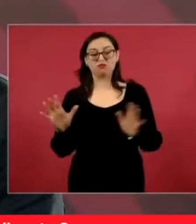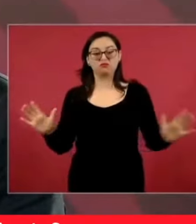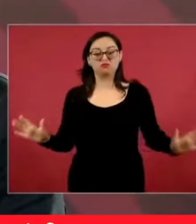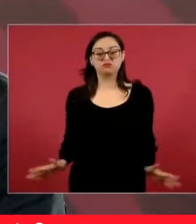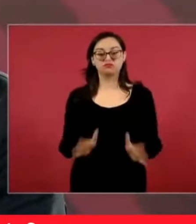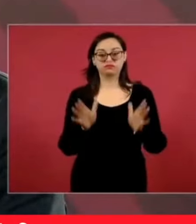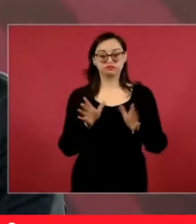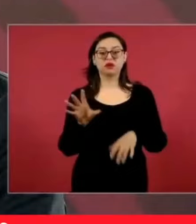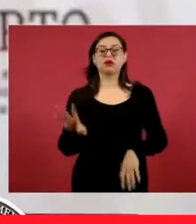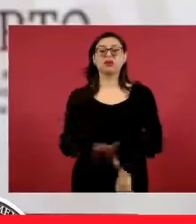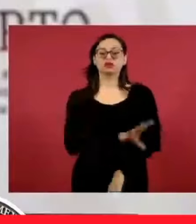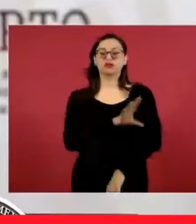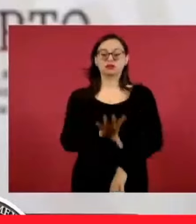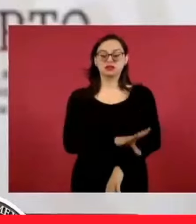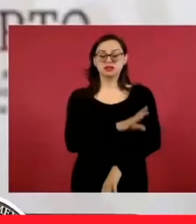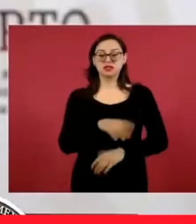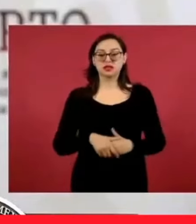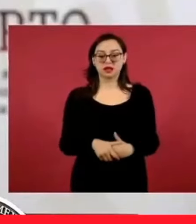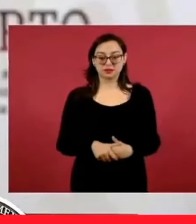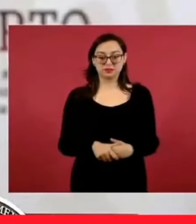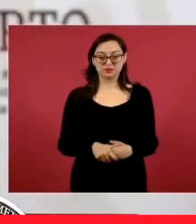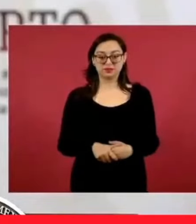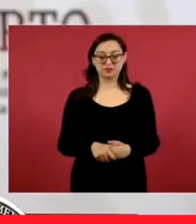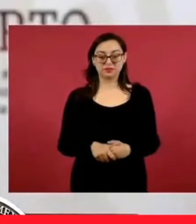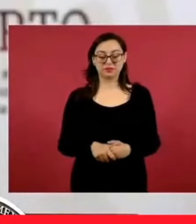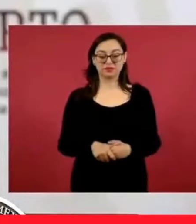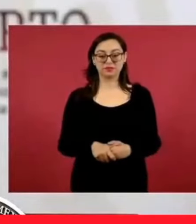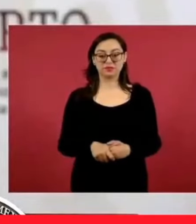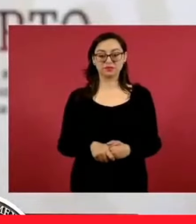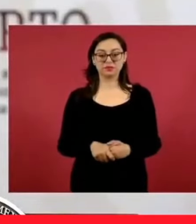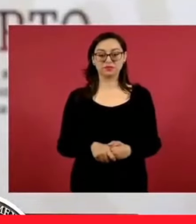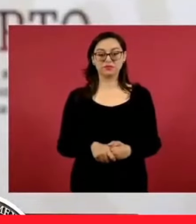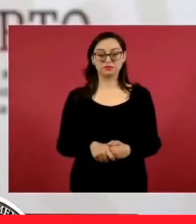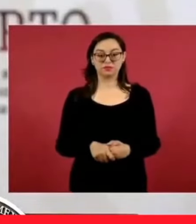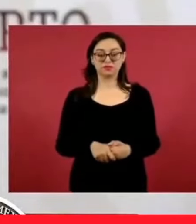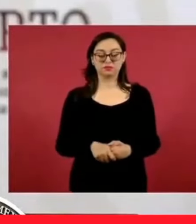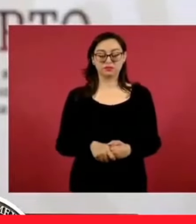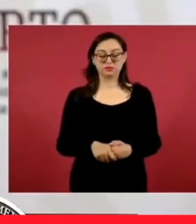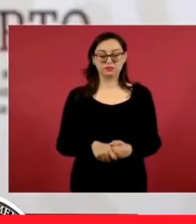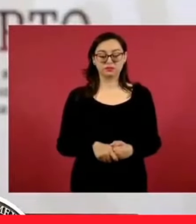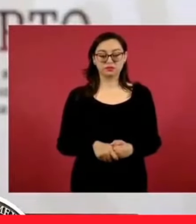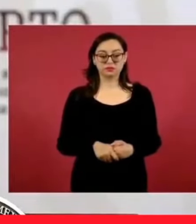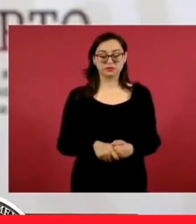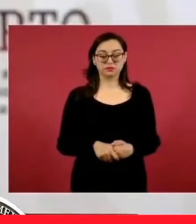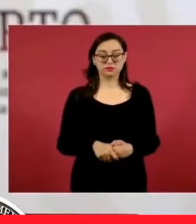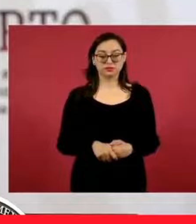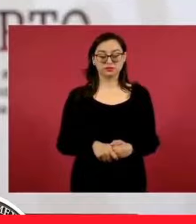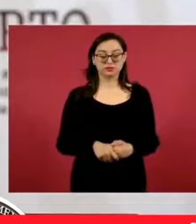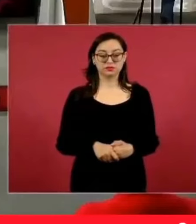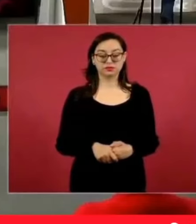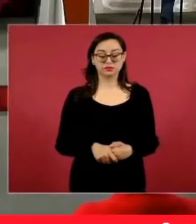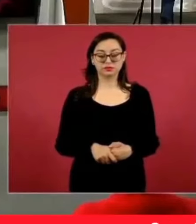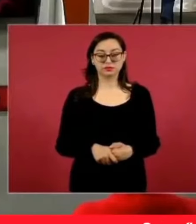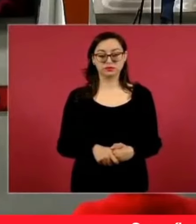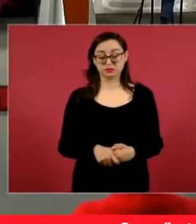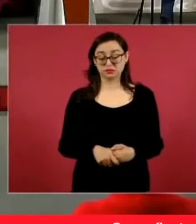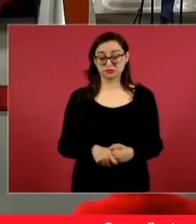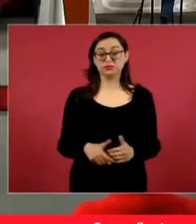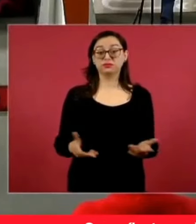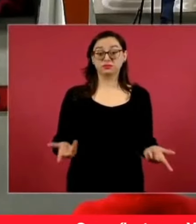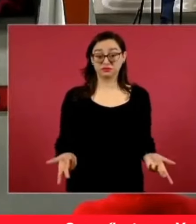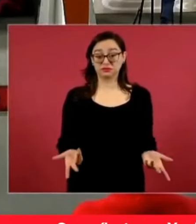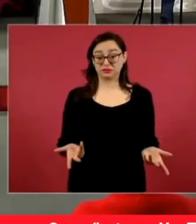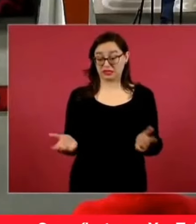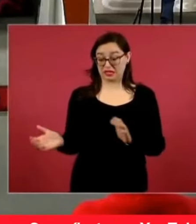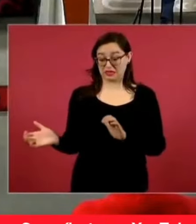energéticos. Tan sólo con esta aportación, el índice de